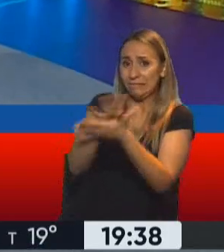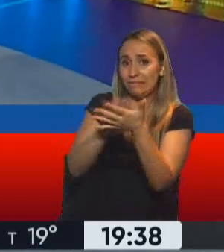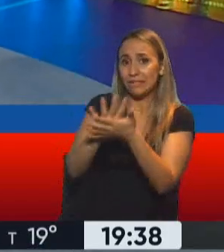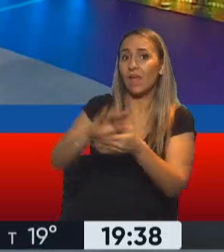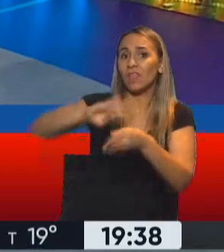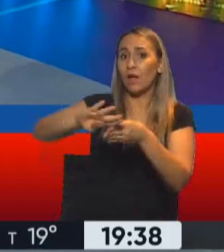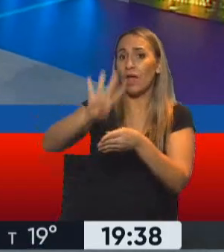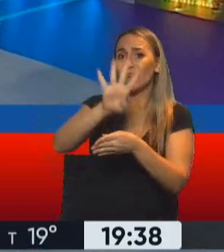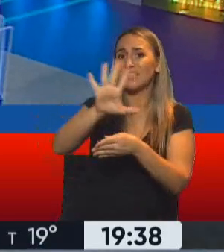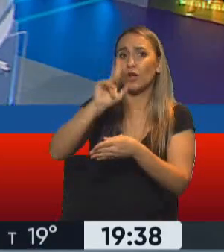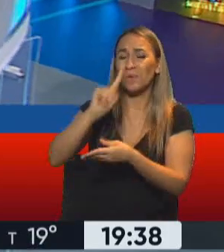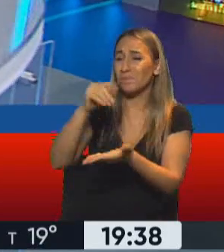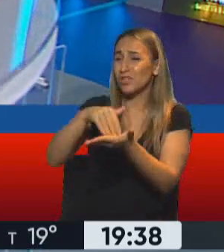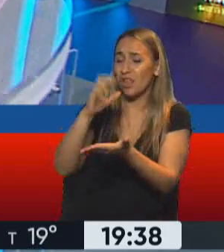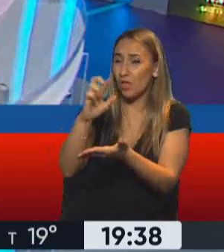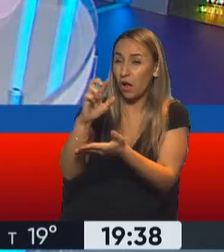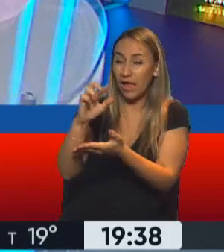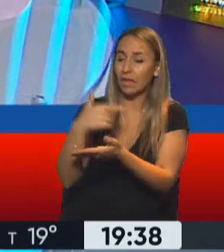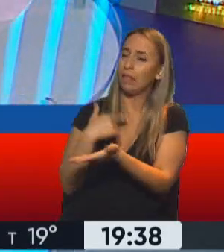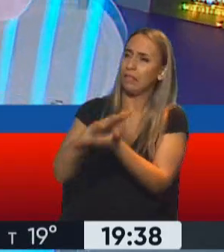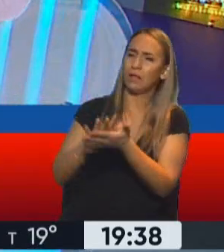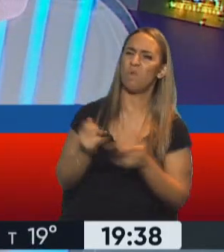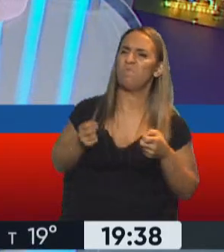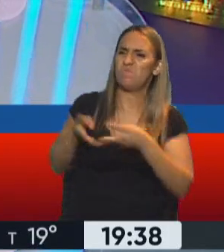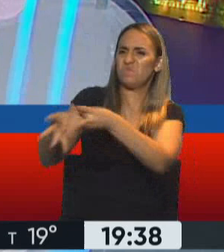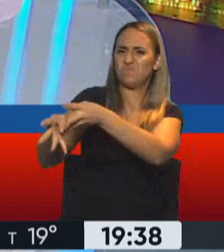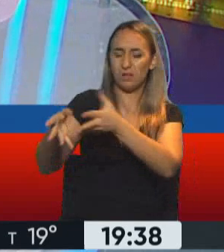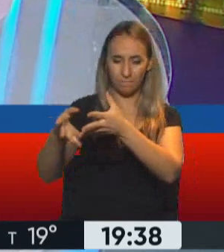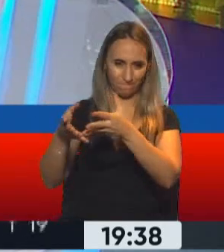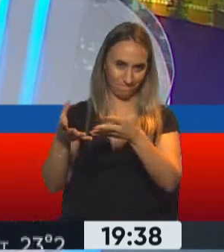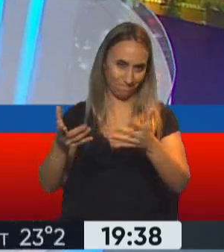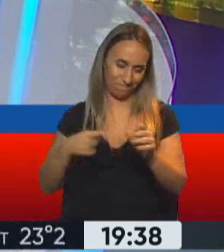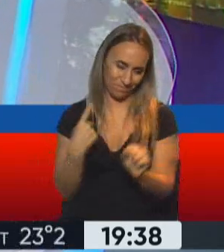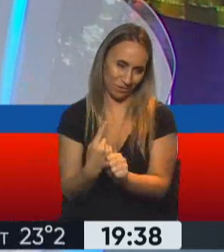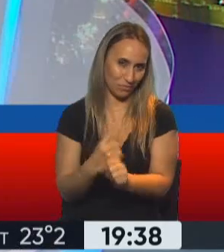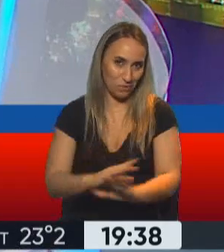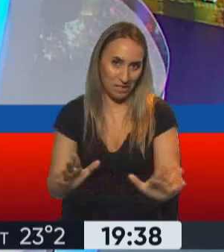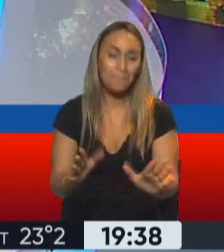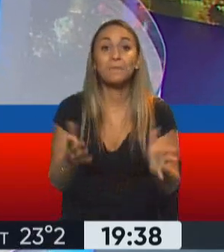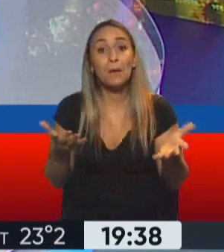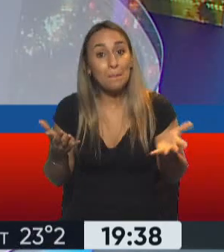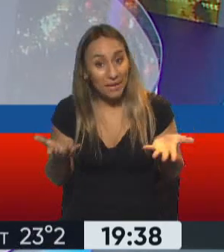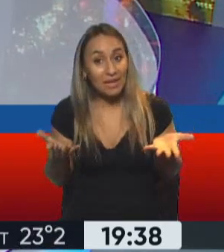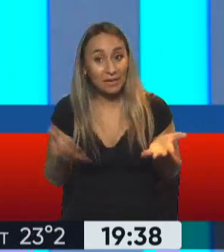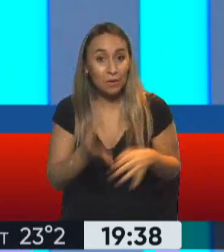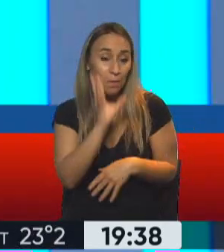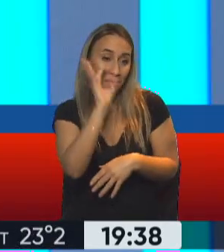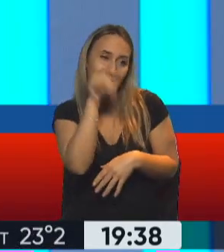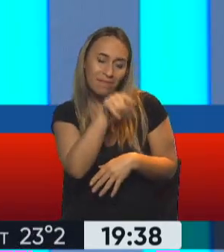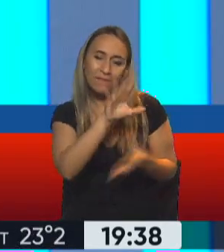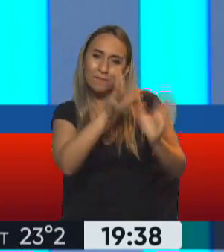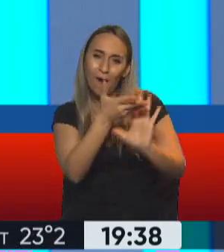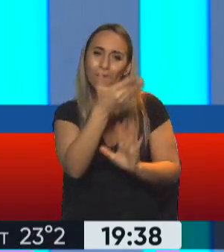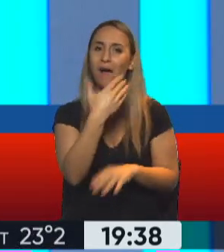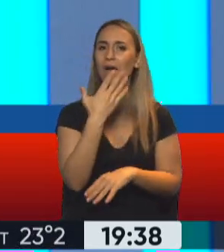dólares con Argentina. No hay poder de comparación, ¿no? Pero sí es cierto que estos cambios, ¿no?, en la